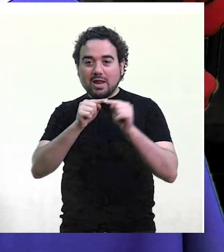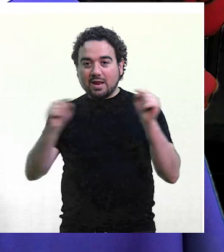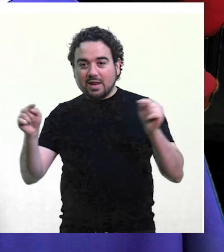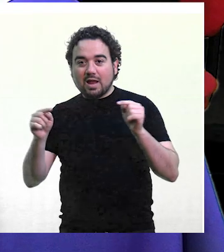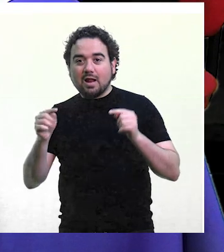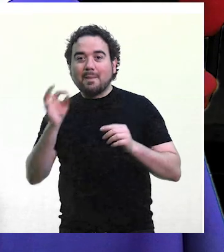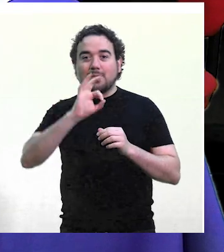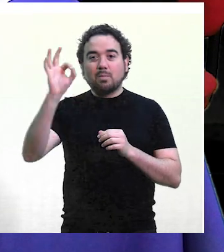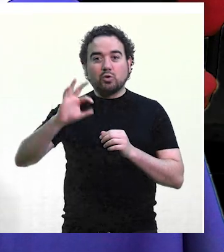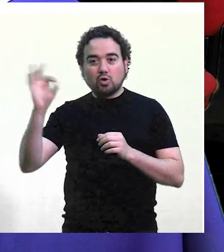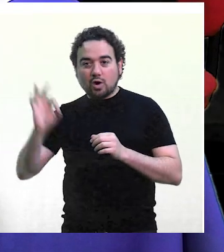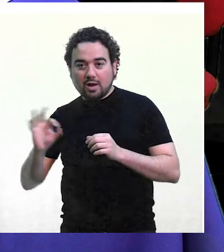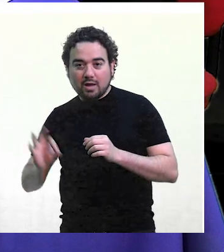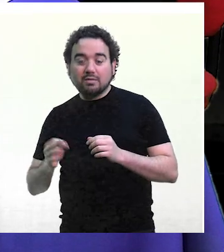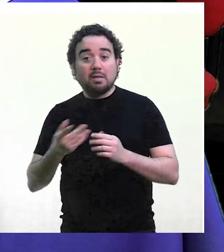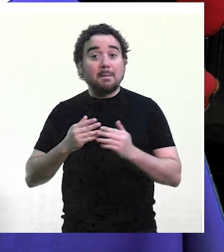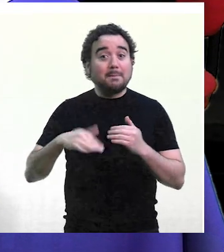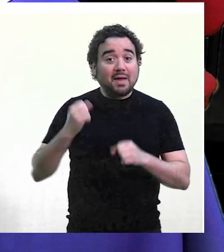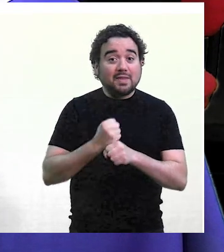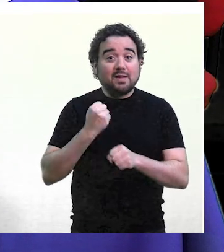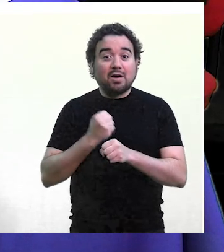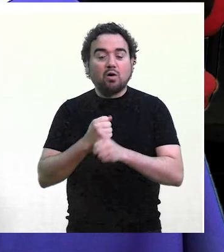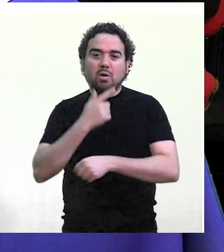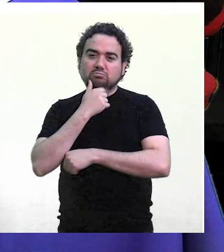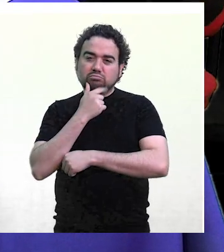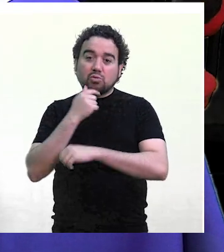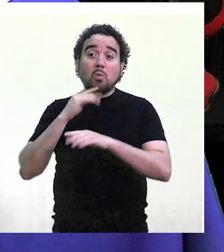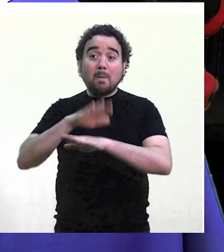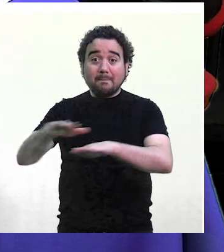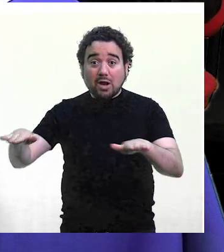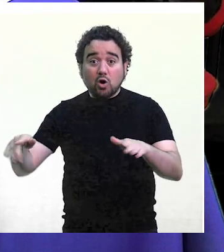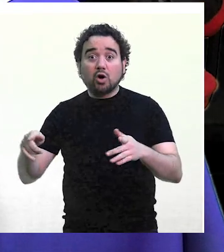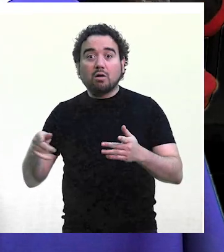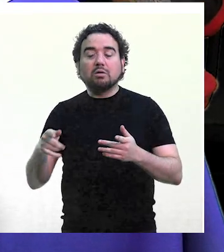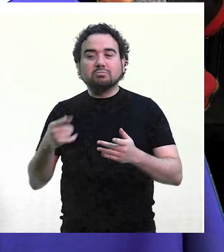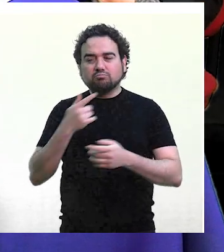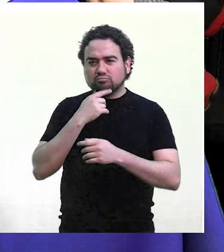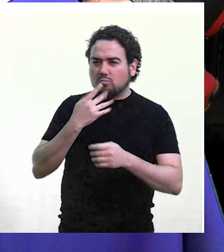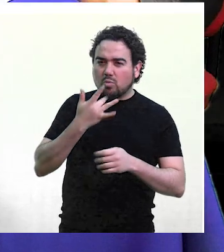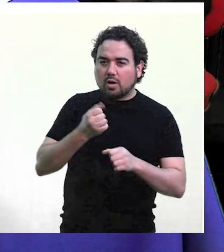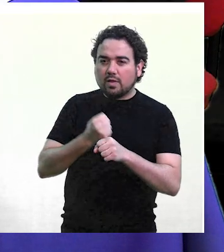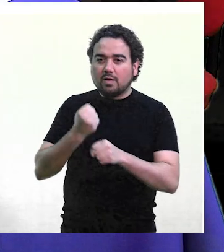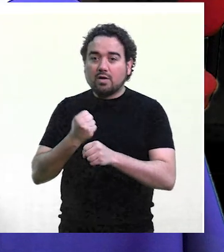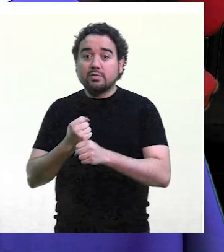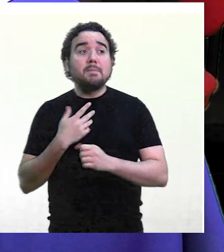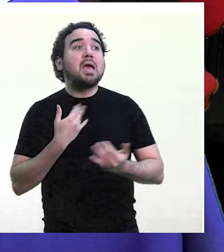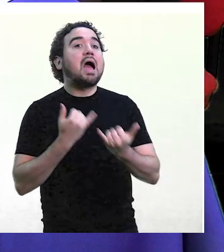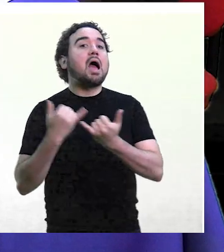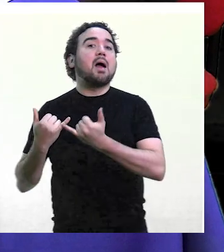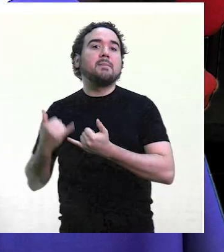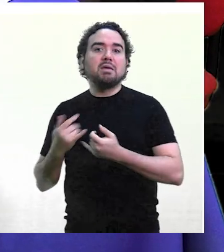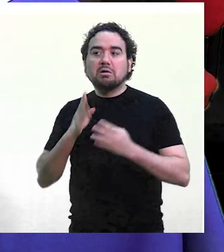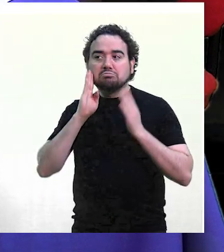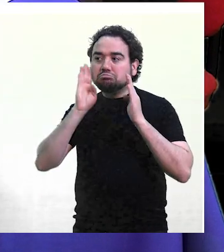y proporciones, y se da cuenta que sus compañeros trabajan, igual se cuestiona el trabajo de un menor de edad, y además dice,